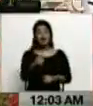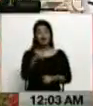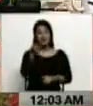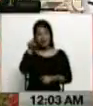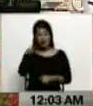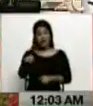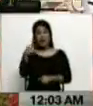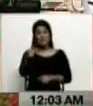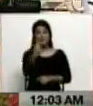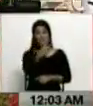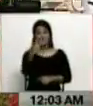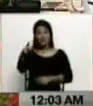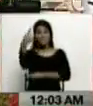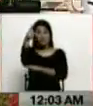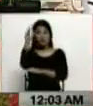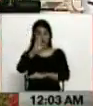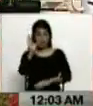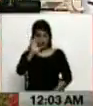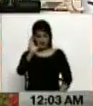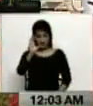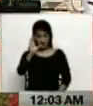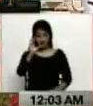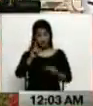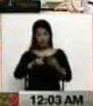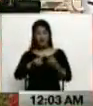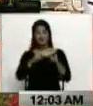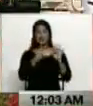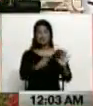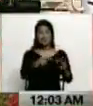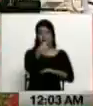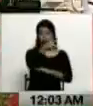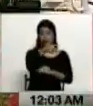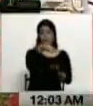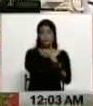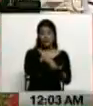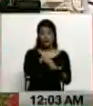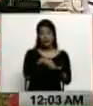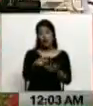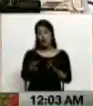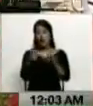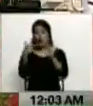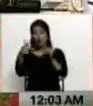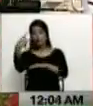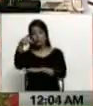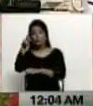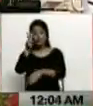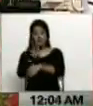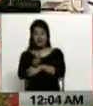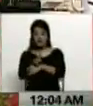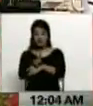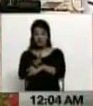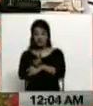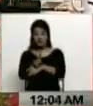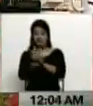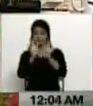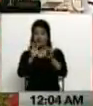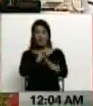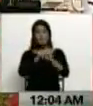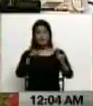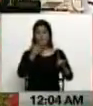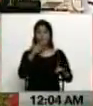ahí solo estaban 22 parroquias de Caracas siete parroquias de Miranda ocho parroquias de